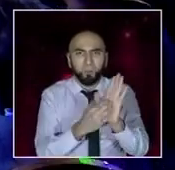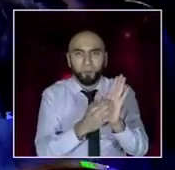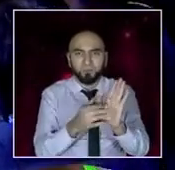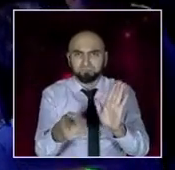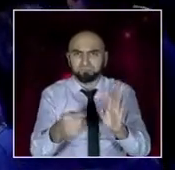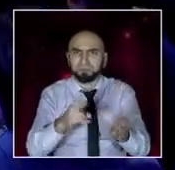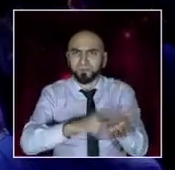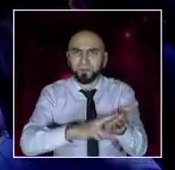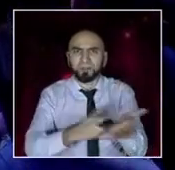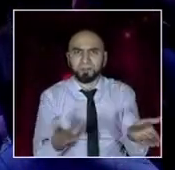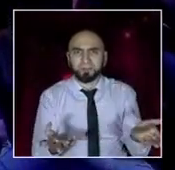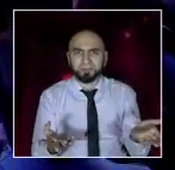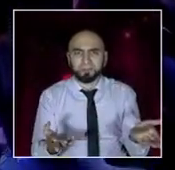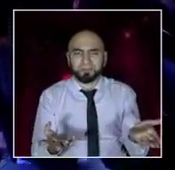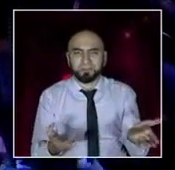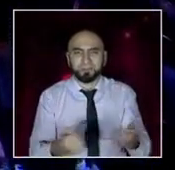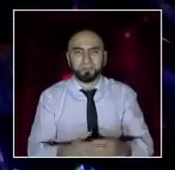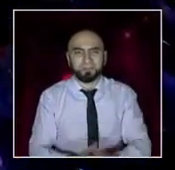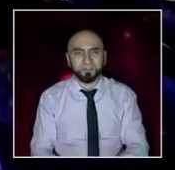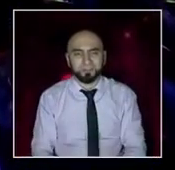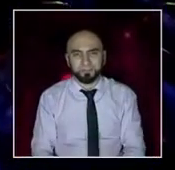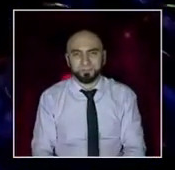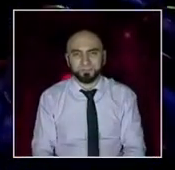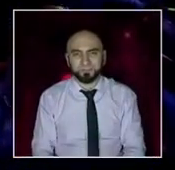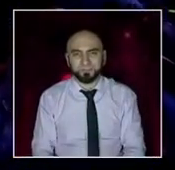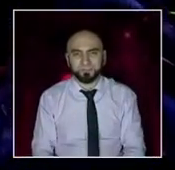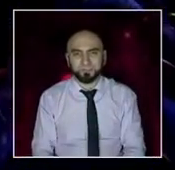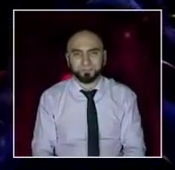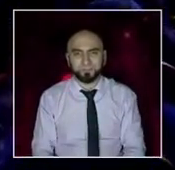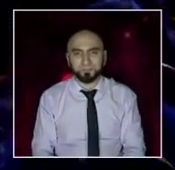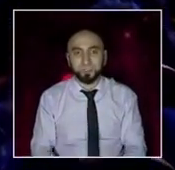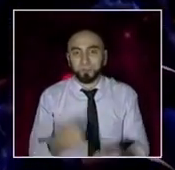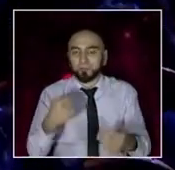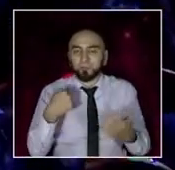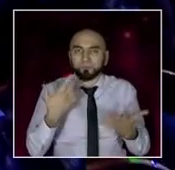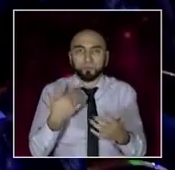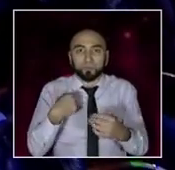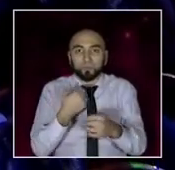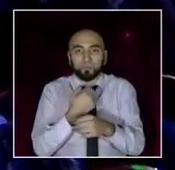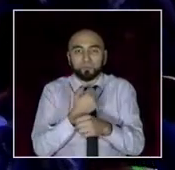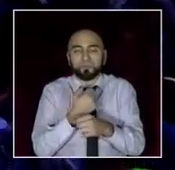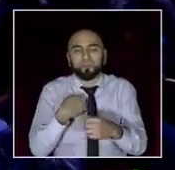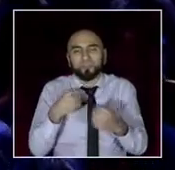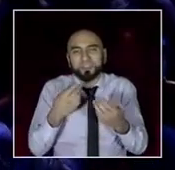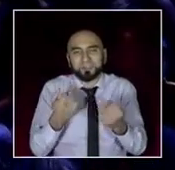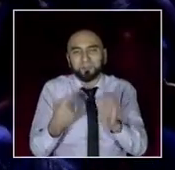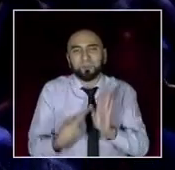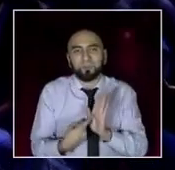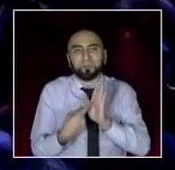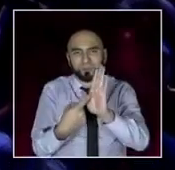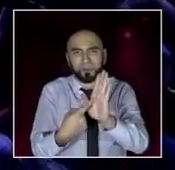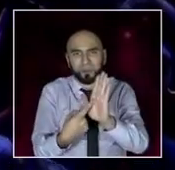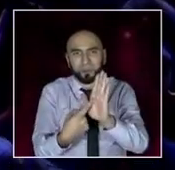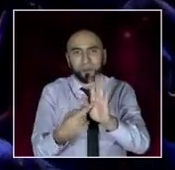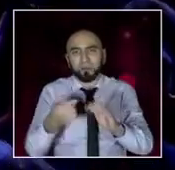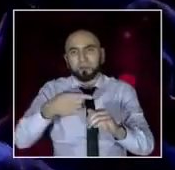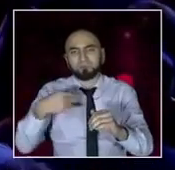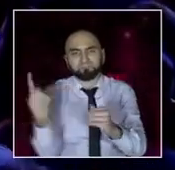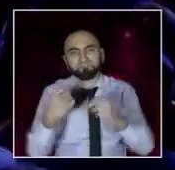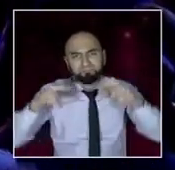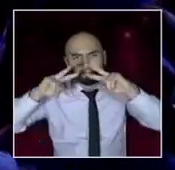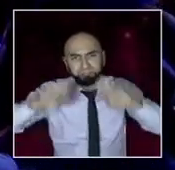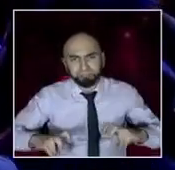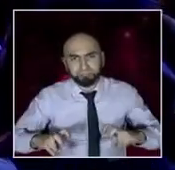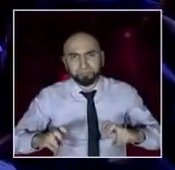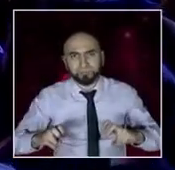todos esos efectos. Ahora, no puedo resistirme a mostrarles algunos de estos estudios que estamos haciendo, que hemos hecho recientemente